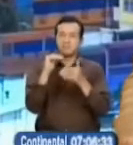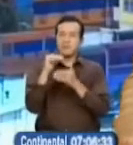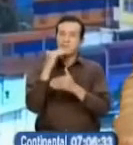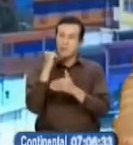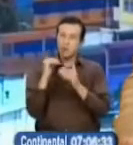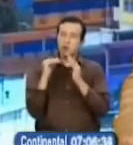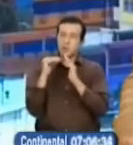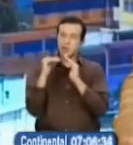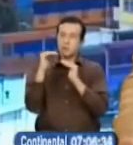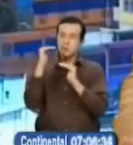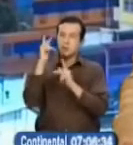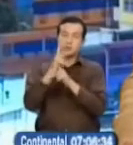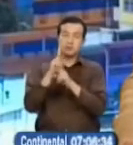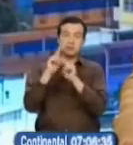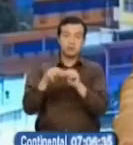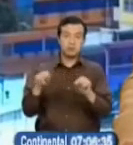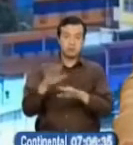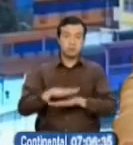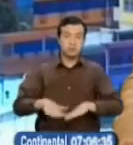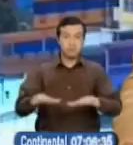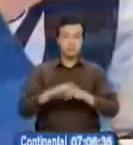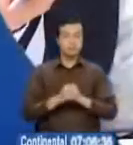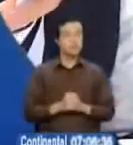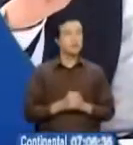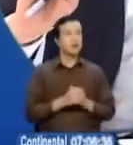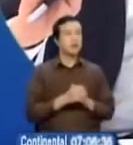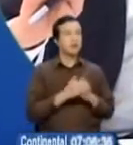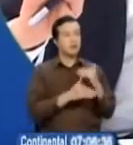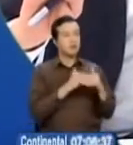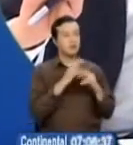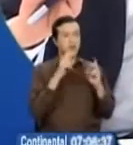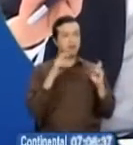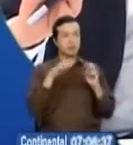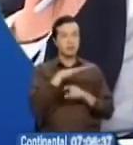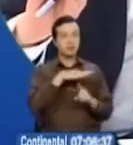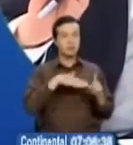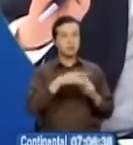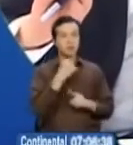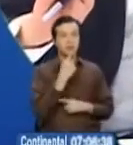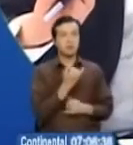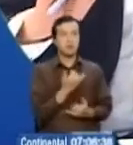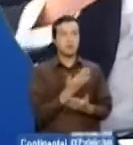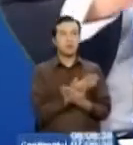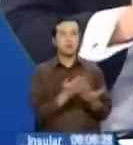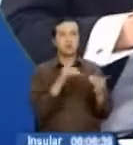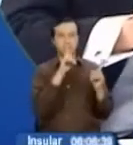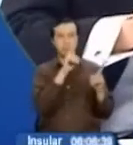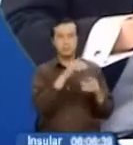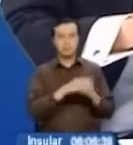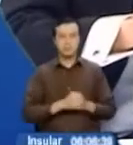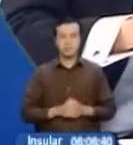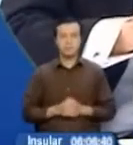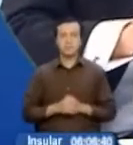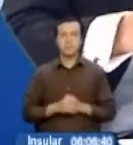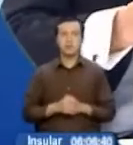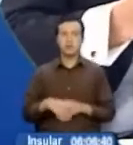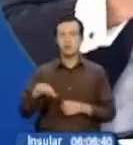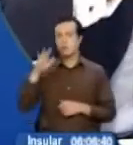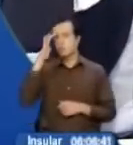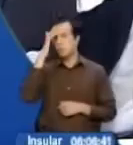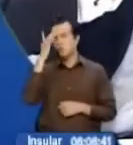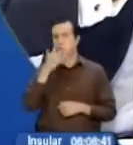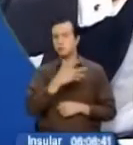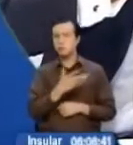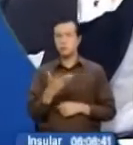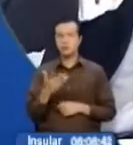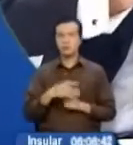en el Ecuador en materia ambiental. Cada día estamos mejor en materia ambiental, me dices. Ahora, también pasa porque